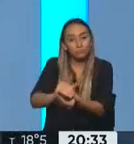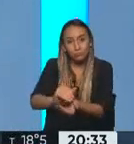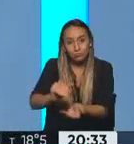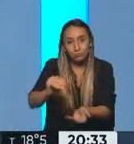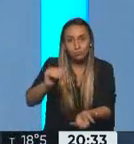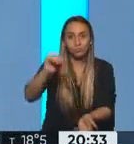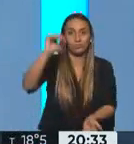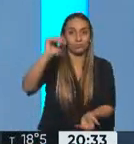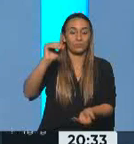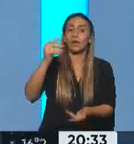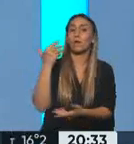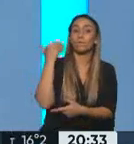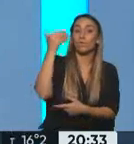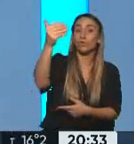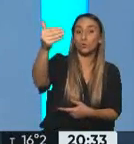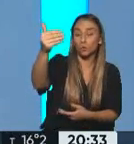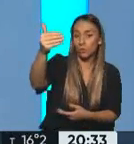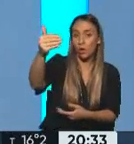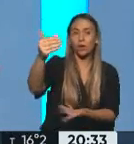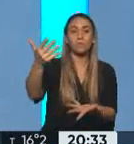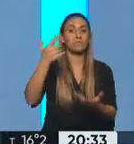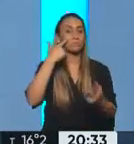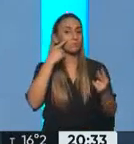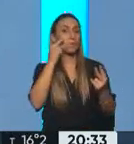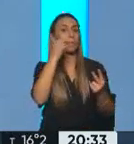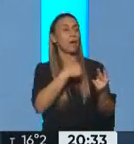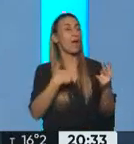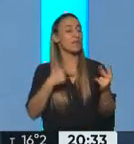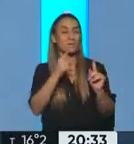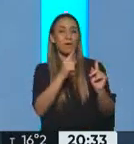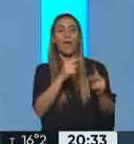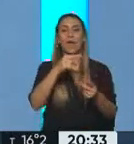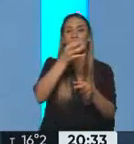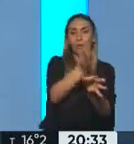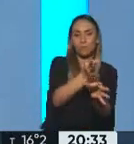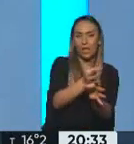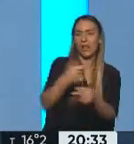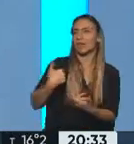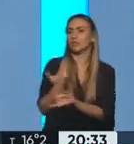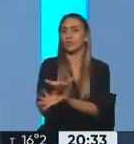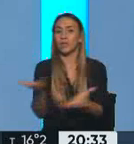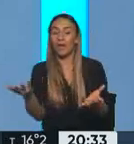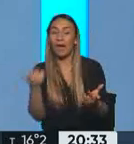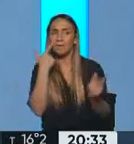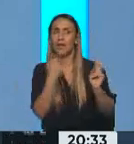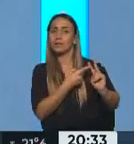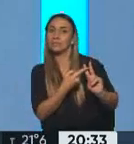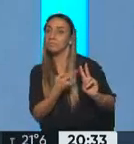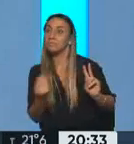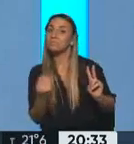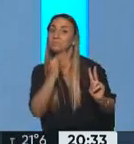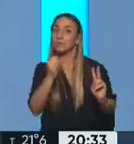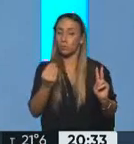enfrentar, digamos, en el futuro al contacto con sus pares en la escuela, en la sociedad, y bueno, haber nacido proceso que